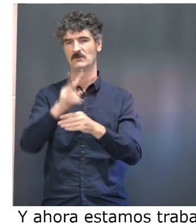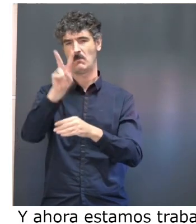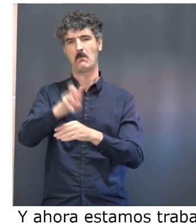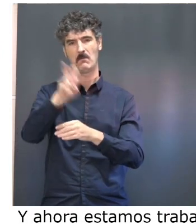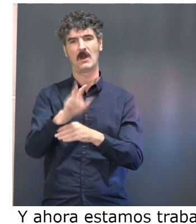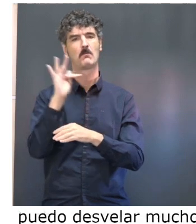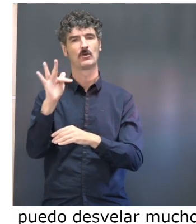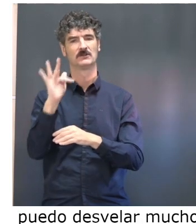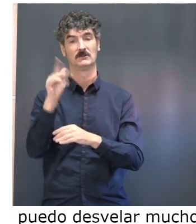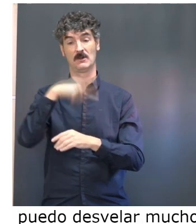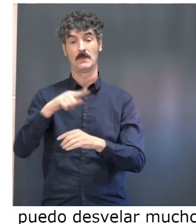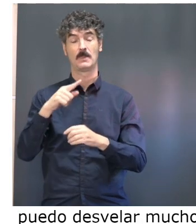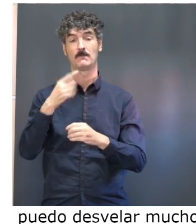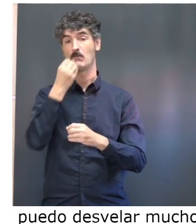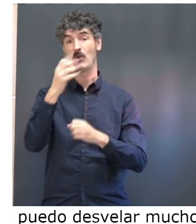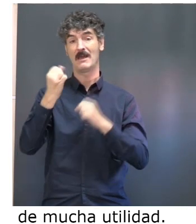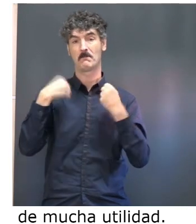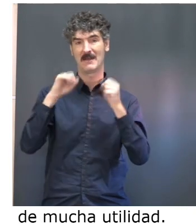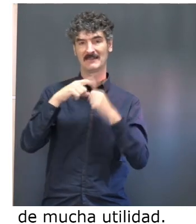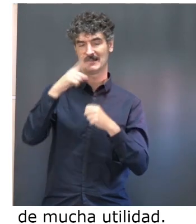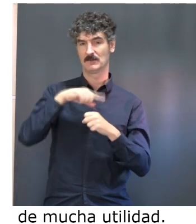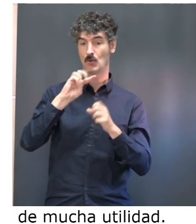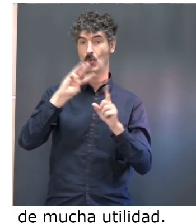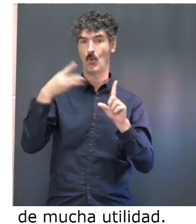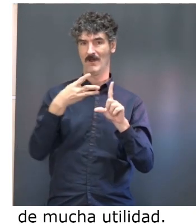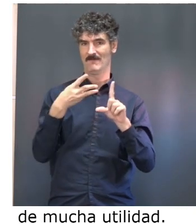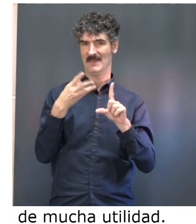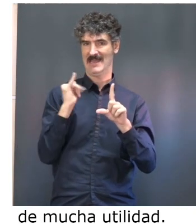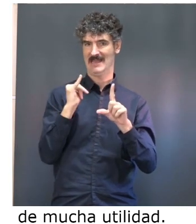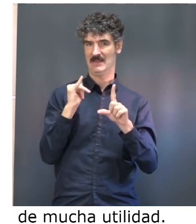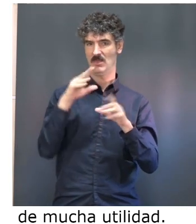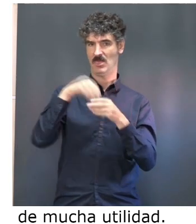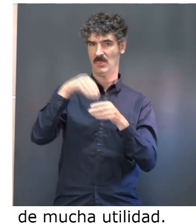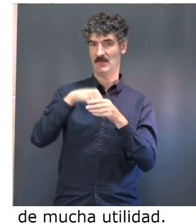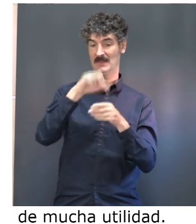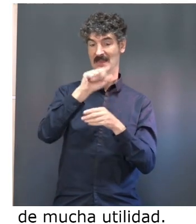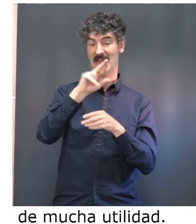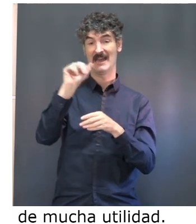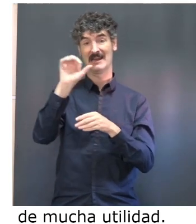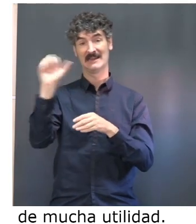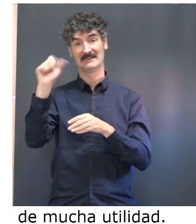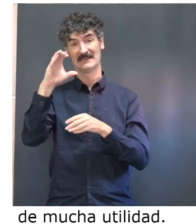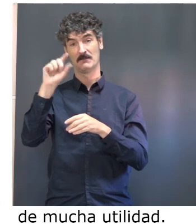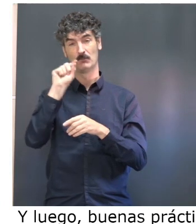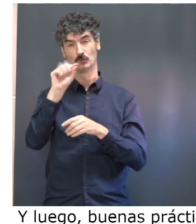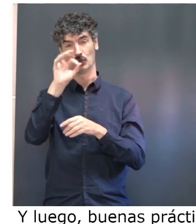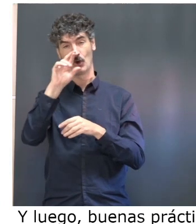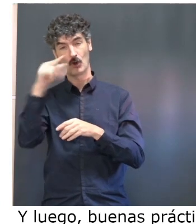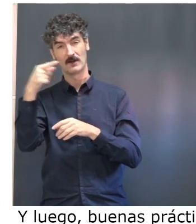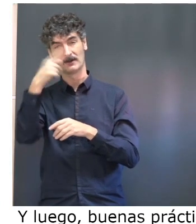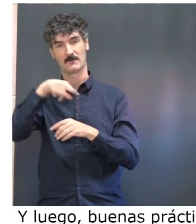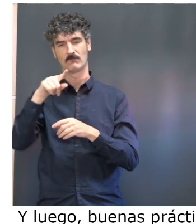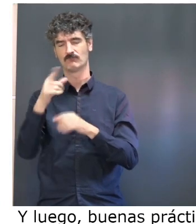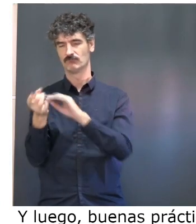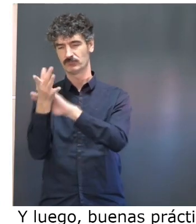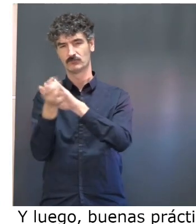buenas prácticas, pues bueno, yo creo que en nuestra web, tanto en arasac.org como en el aula abierta de Arasac, hay un montón